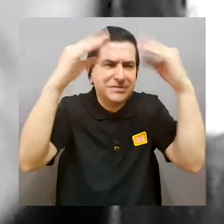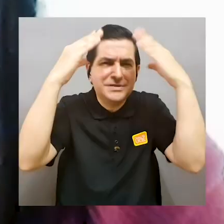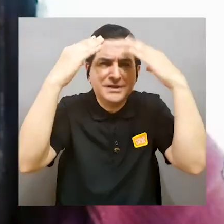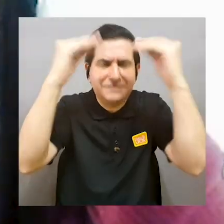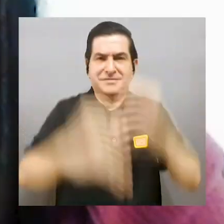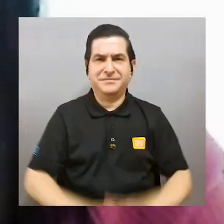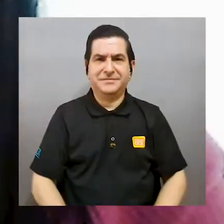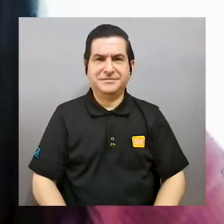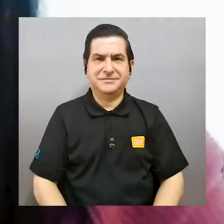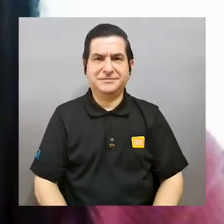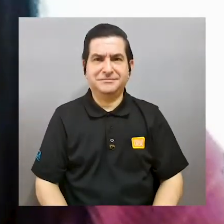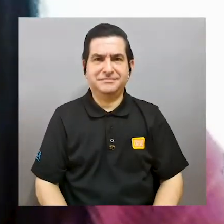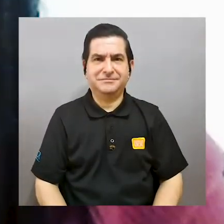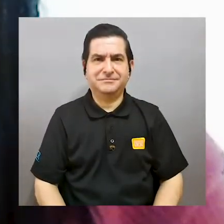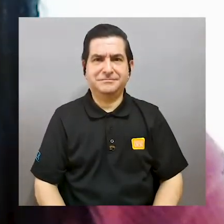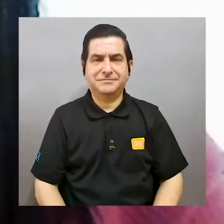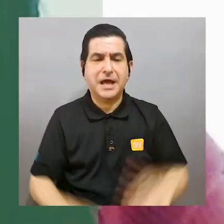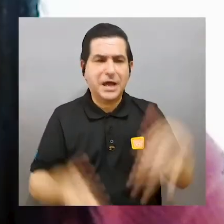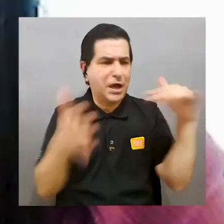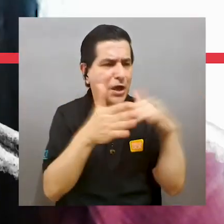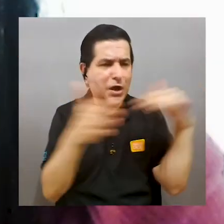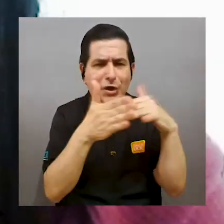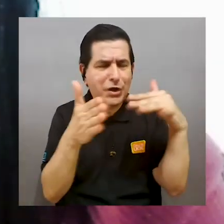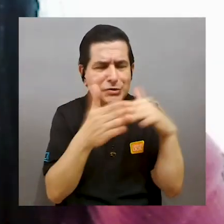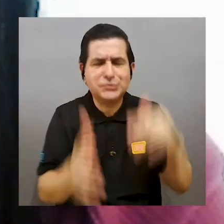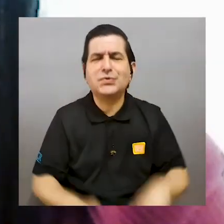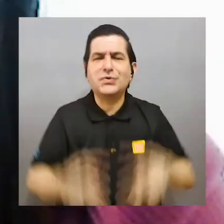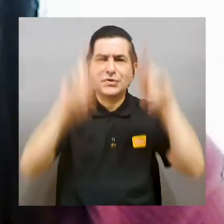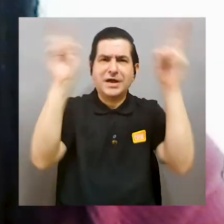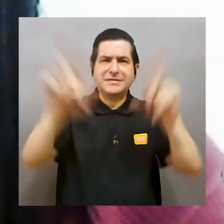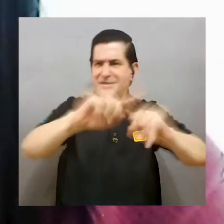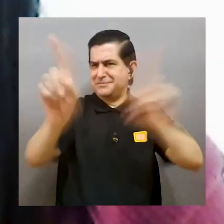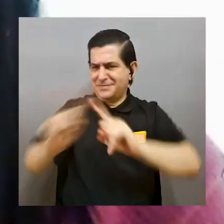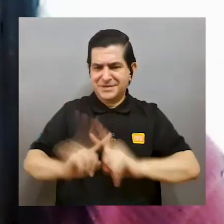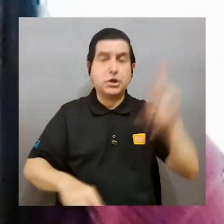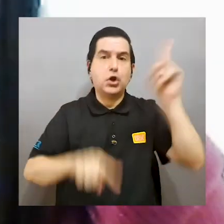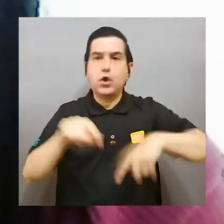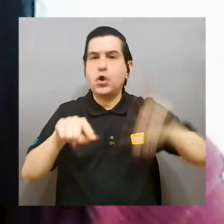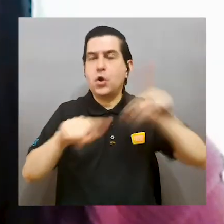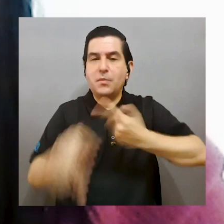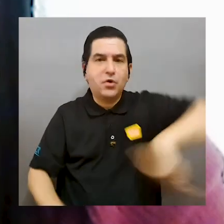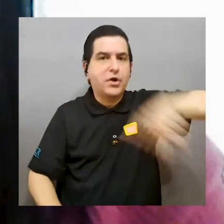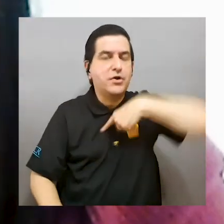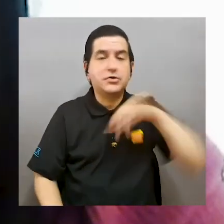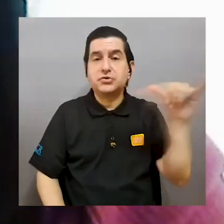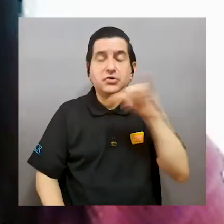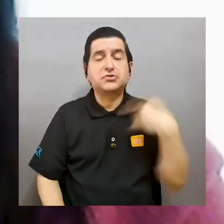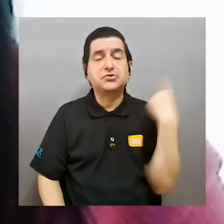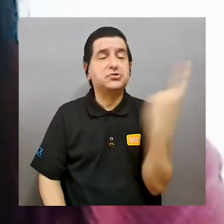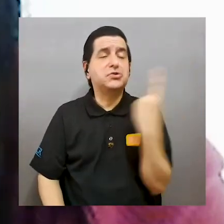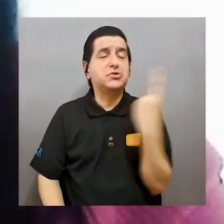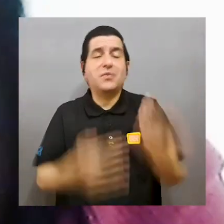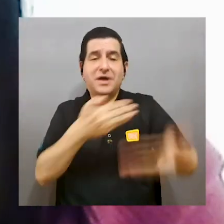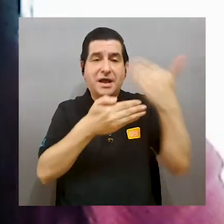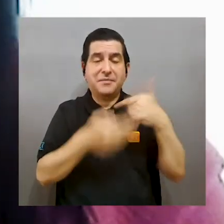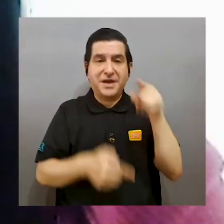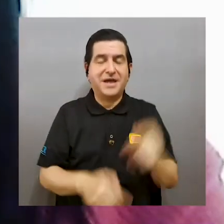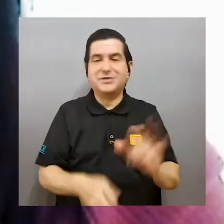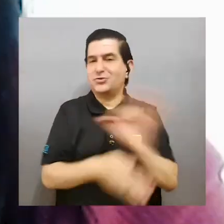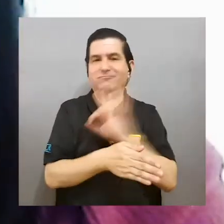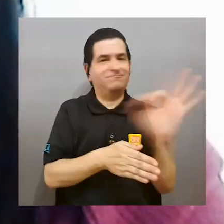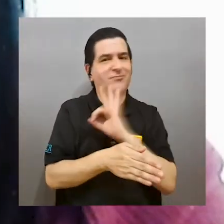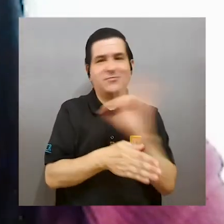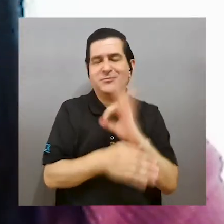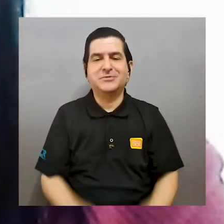informados, tenemos que ser estudiosas, ¿verdad? De los temas, de los diferentes temas, no podemos quedarnos con lo mismo de siempre porque ya eso